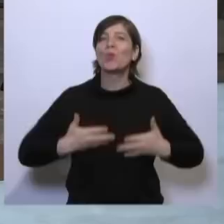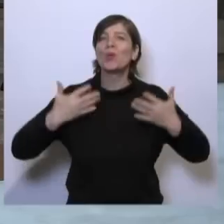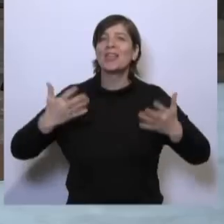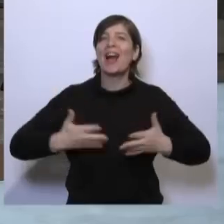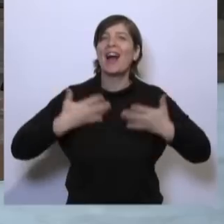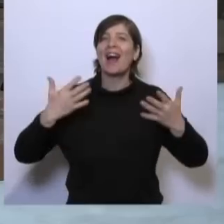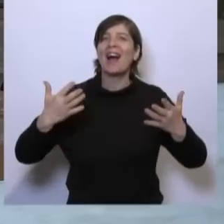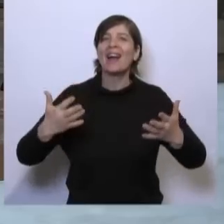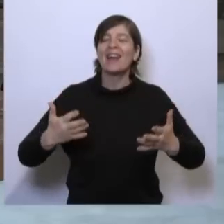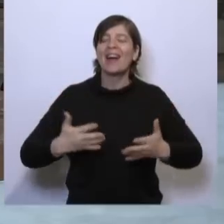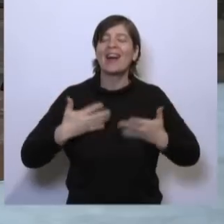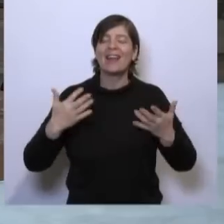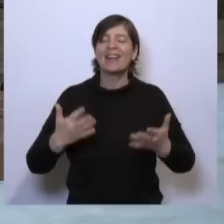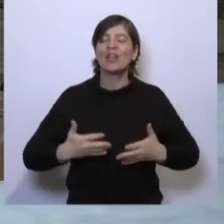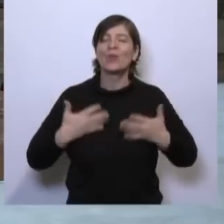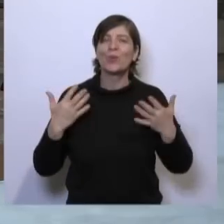Aleluya,